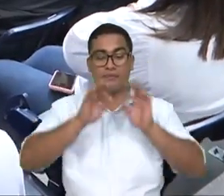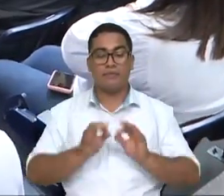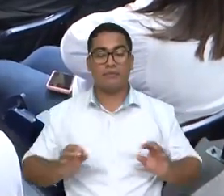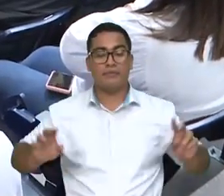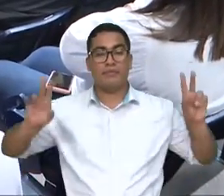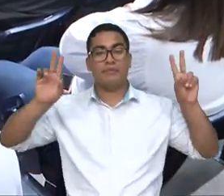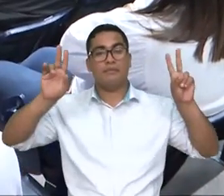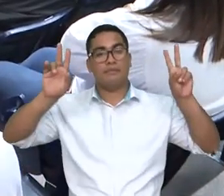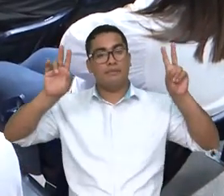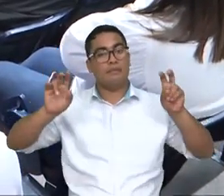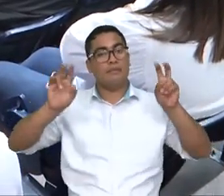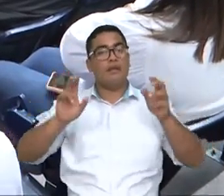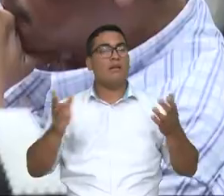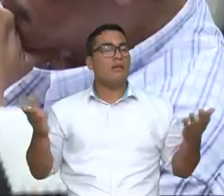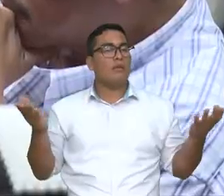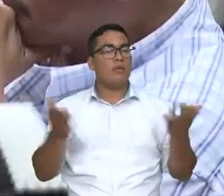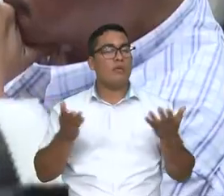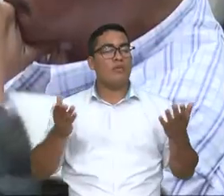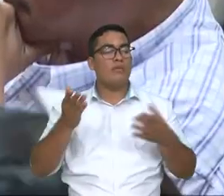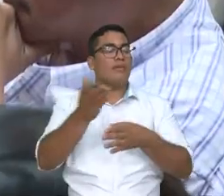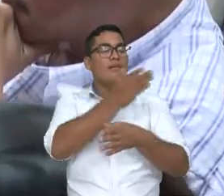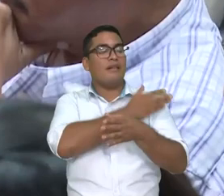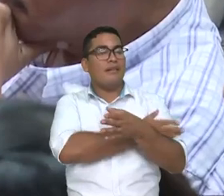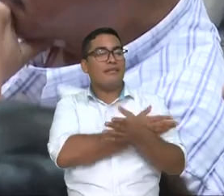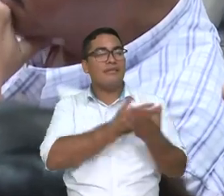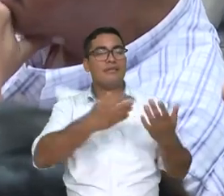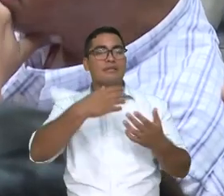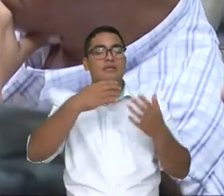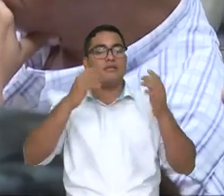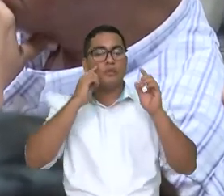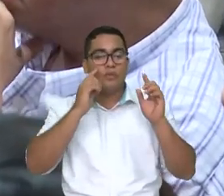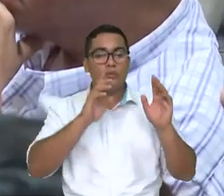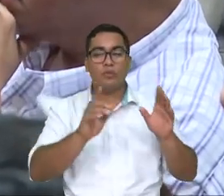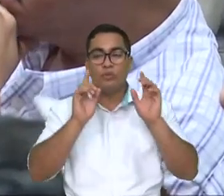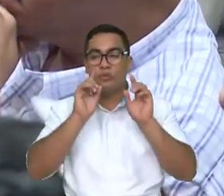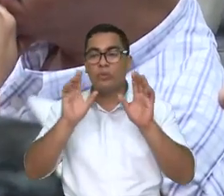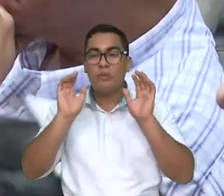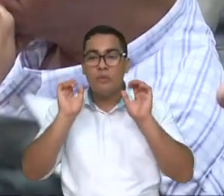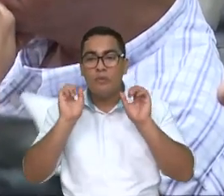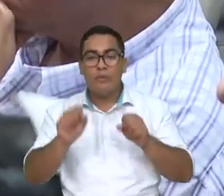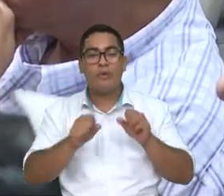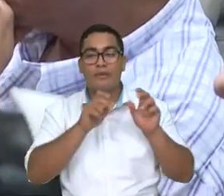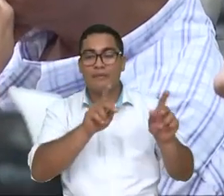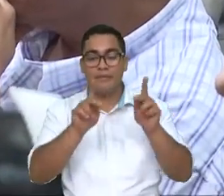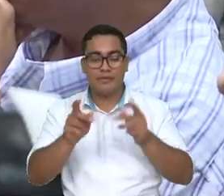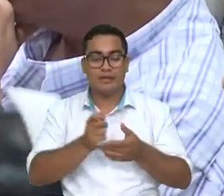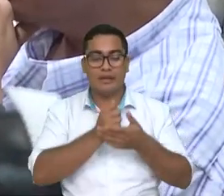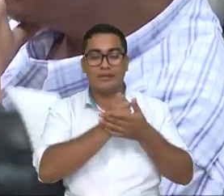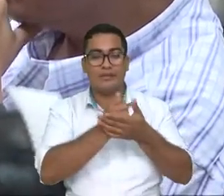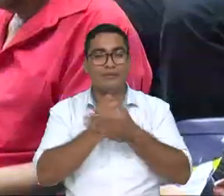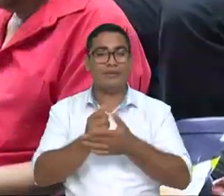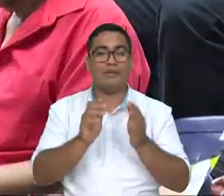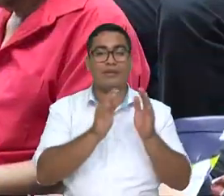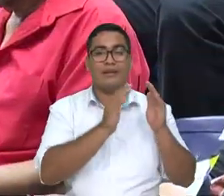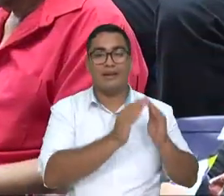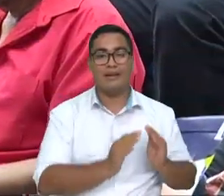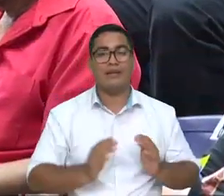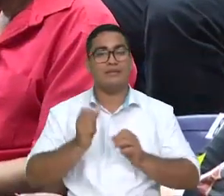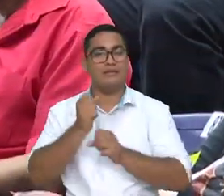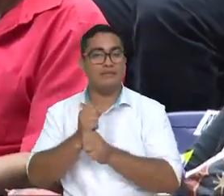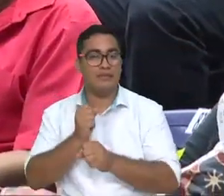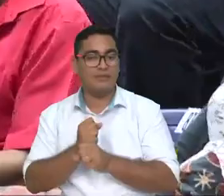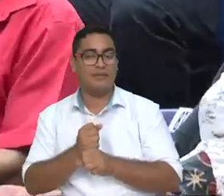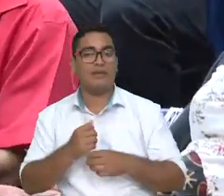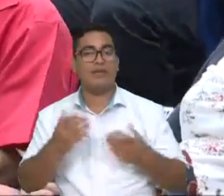relación a cómo estamos preparados y cómo cada quien puede contribuir, ¿verdad?, desde su hogar, desde su centro de